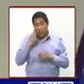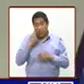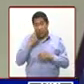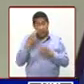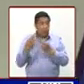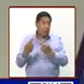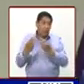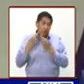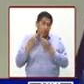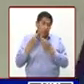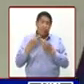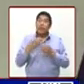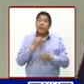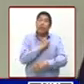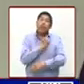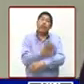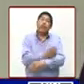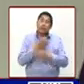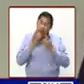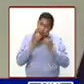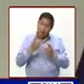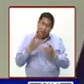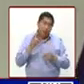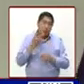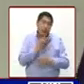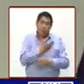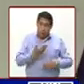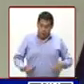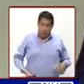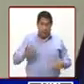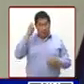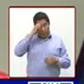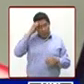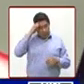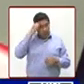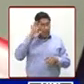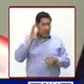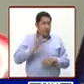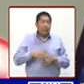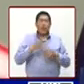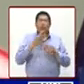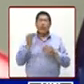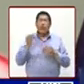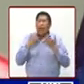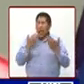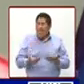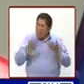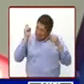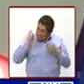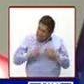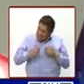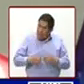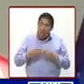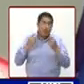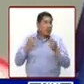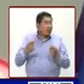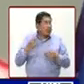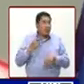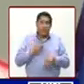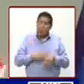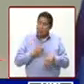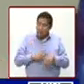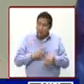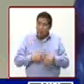la respuesta por parte de la autoridad que ha sido demandada, en este caso el vicepresidente del Estado. Siendo que existe la necesidad de darle los tiempos al